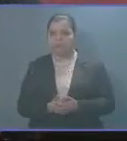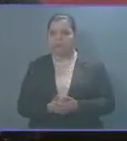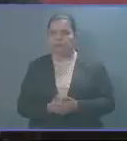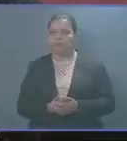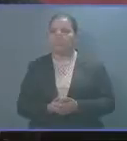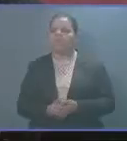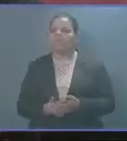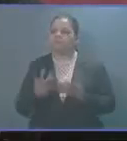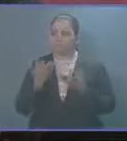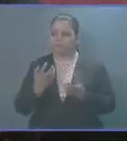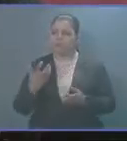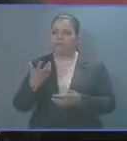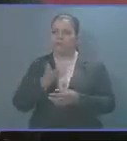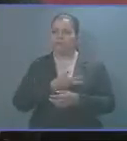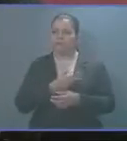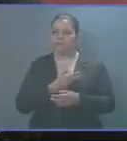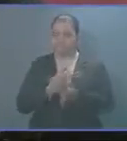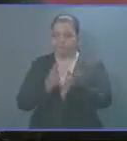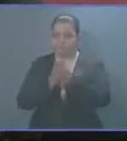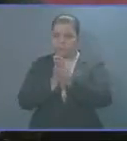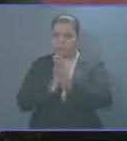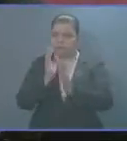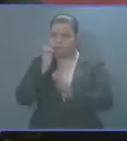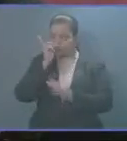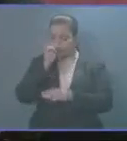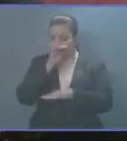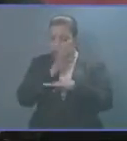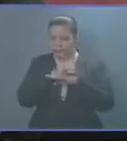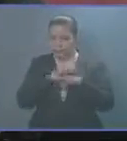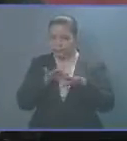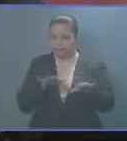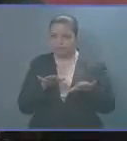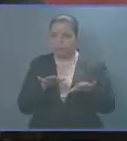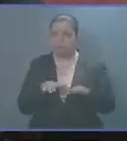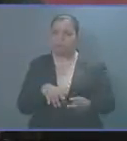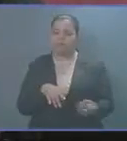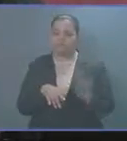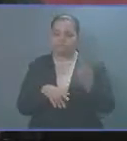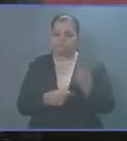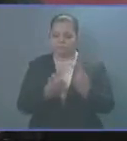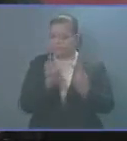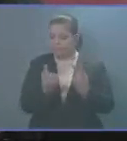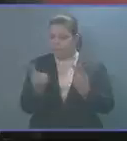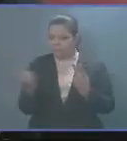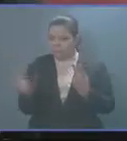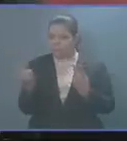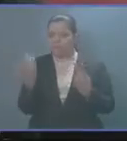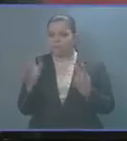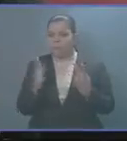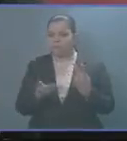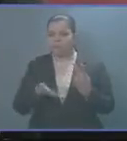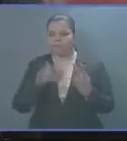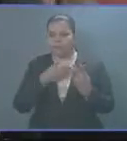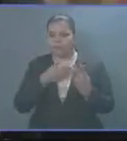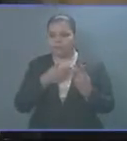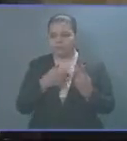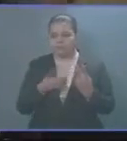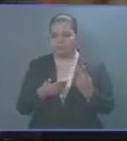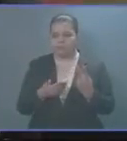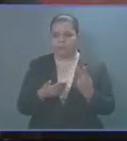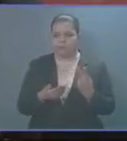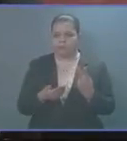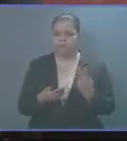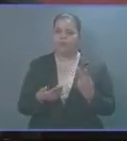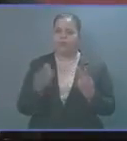la solicitud del minuto de silencio a dos personas que ya lo solicitaron anteriormente, pero por